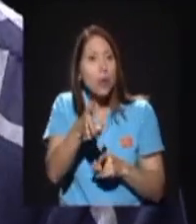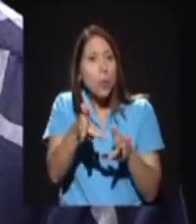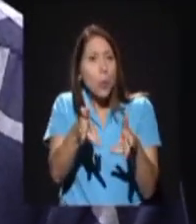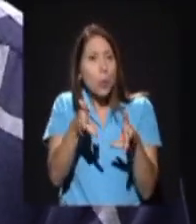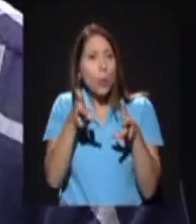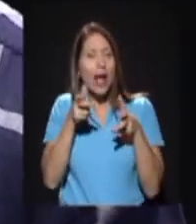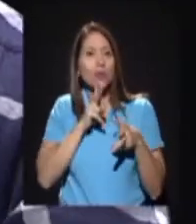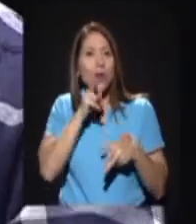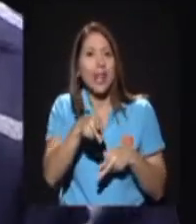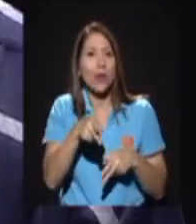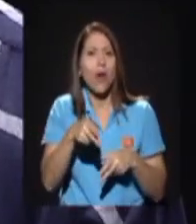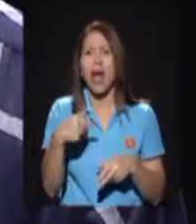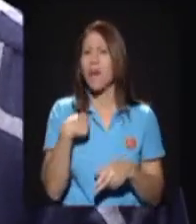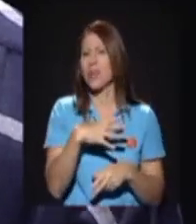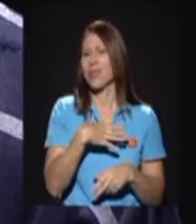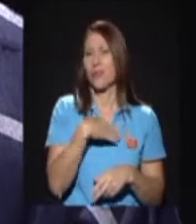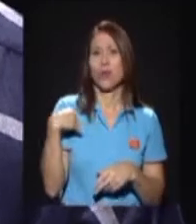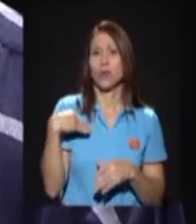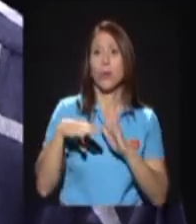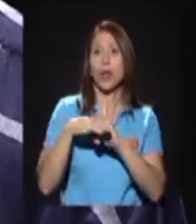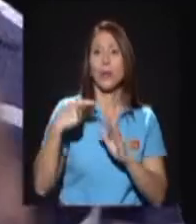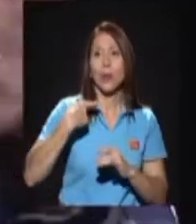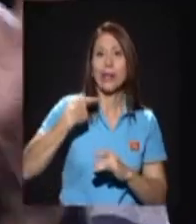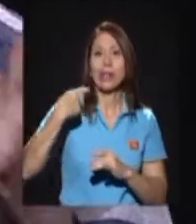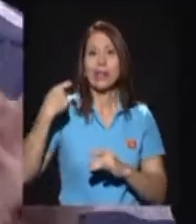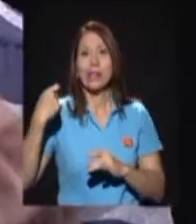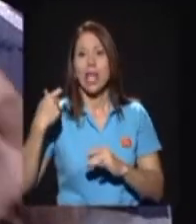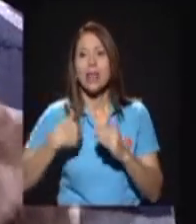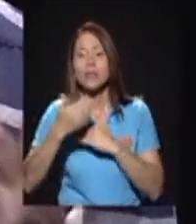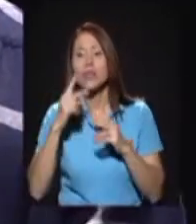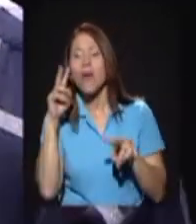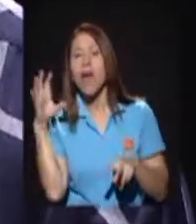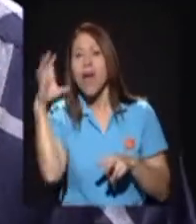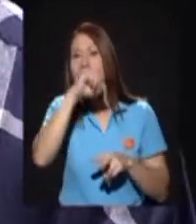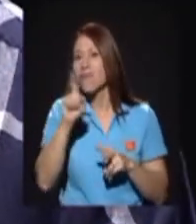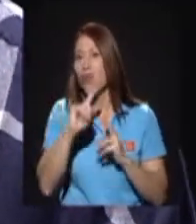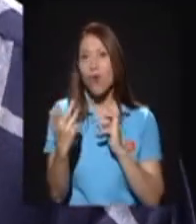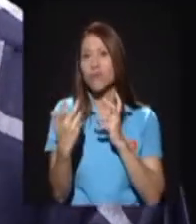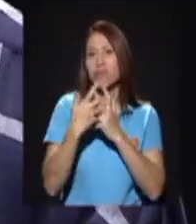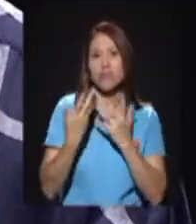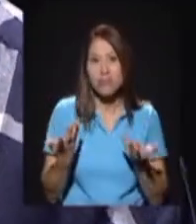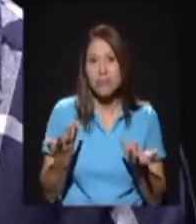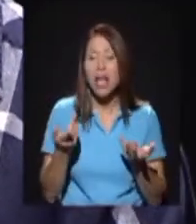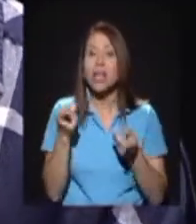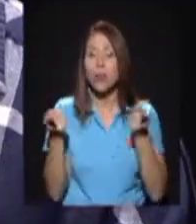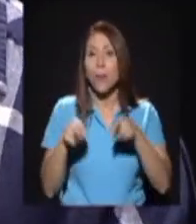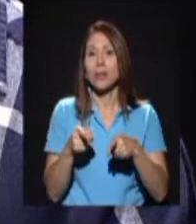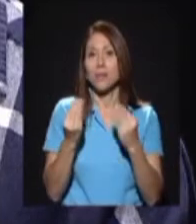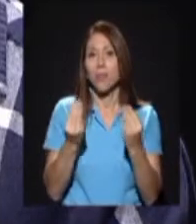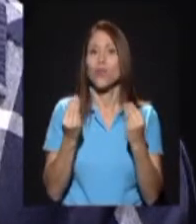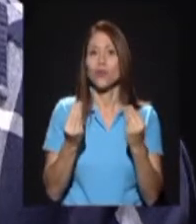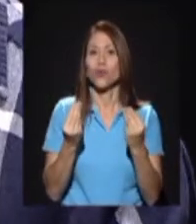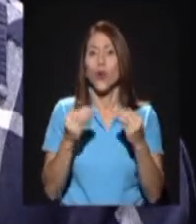mucho cuando me enganchan con algo y después el producto que viene atrás no responde al gancho, ¿verdad? Es como, y eso pasa mucho ahora